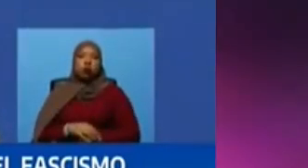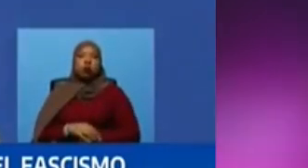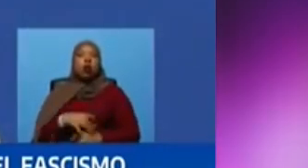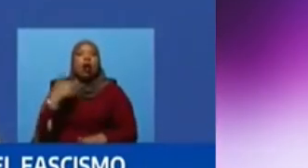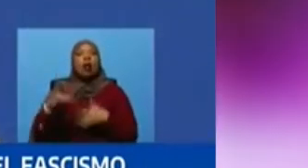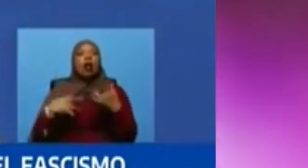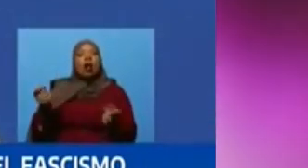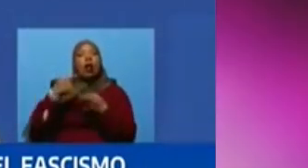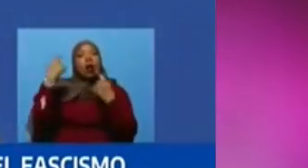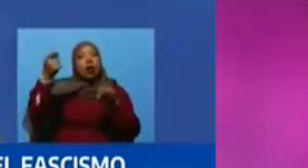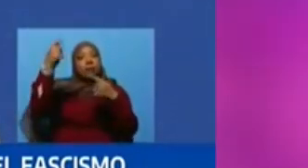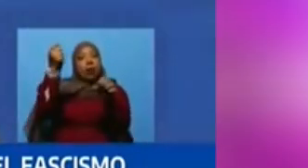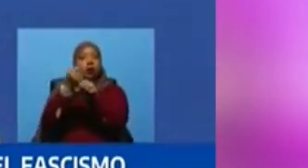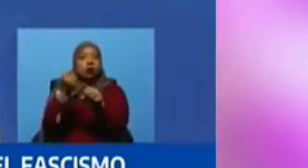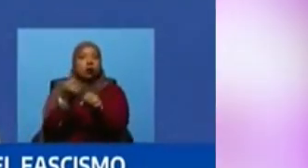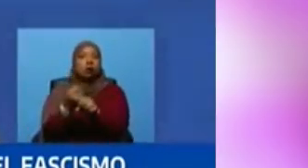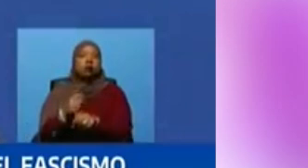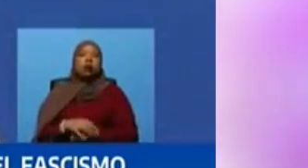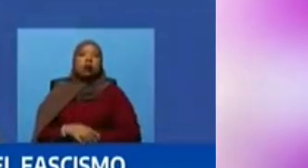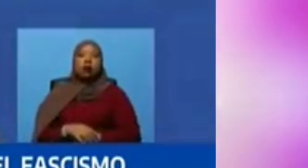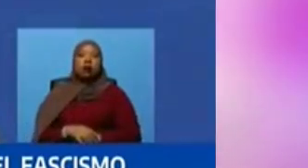Hicimos una campaña